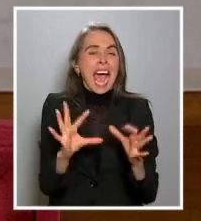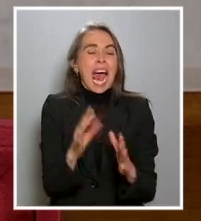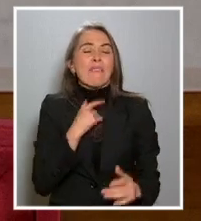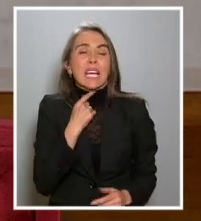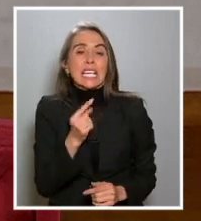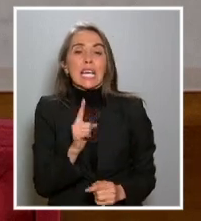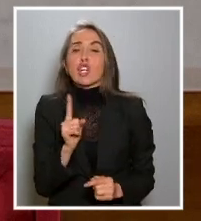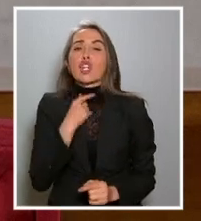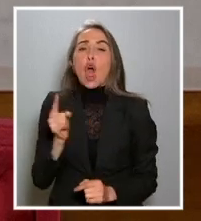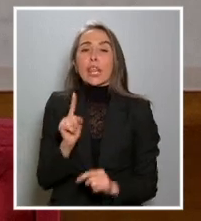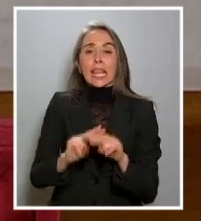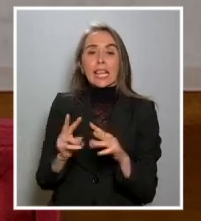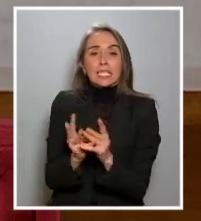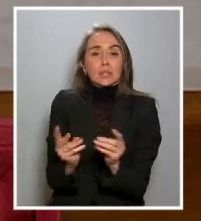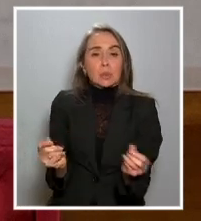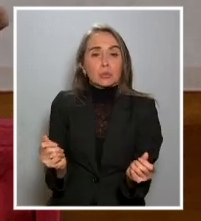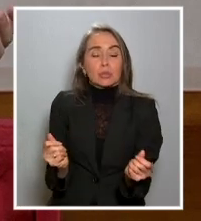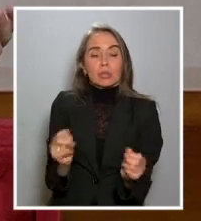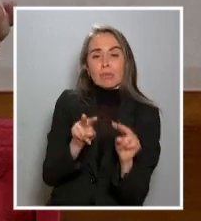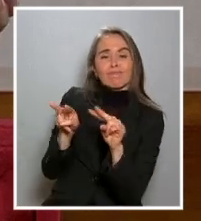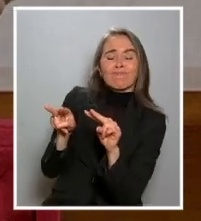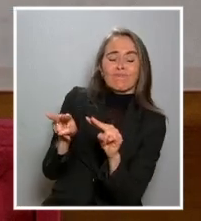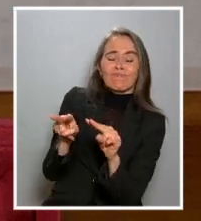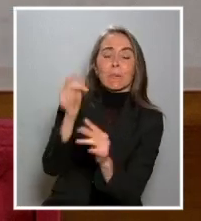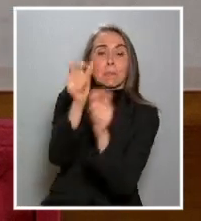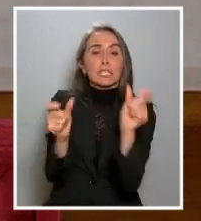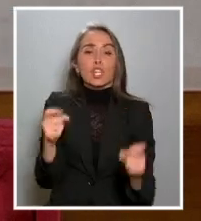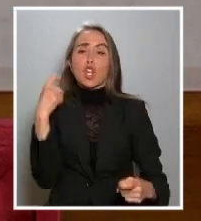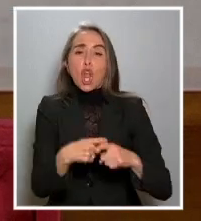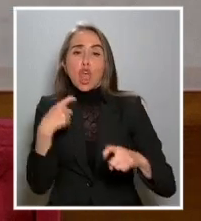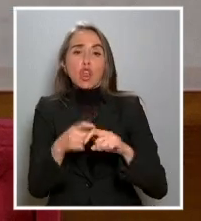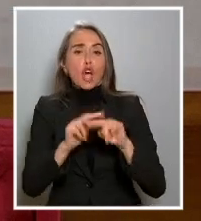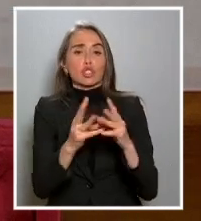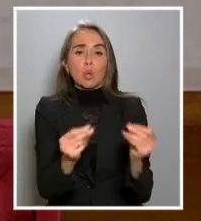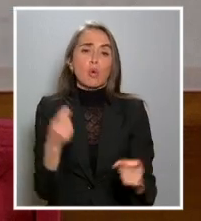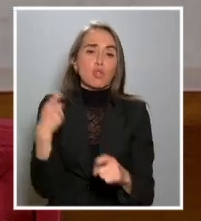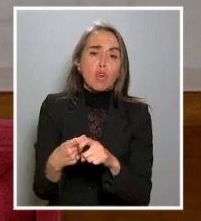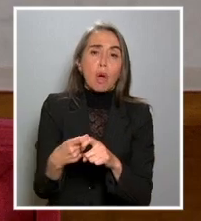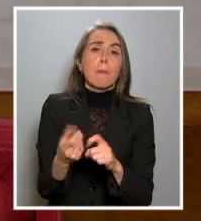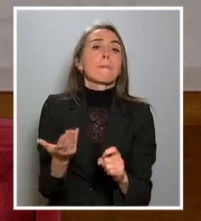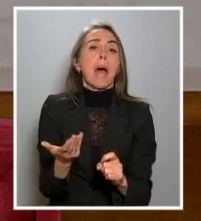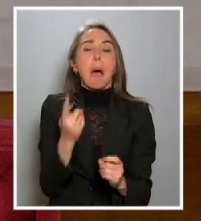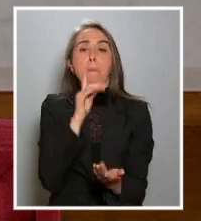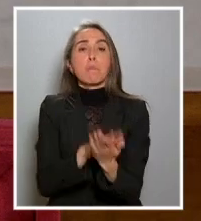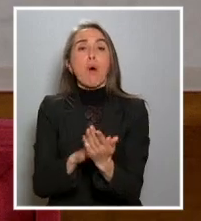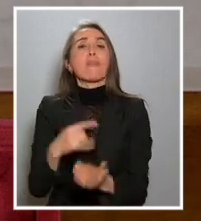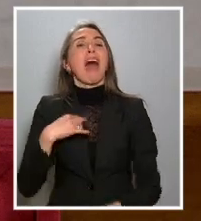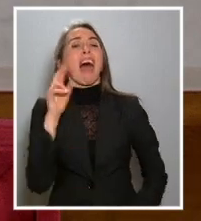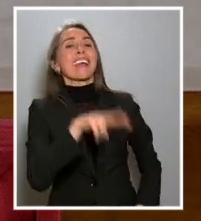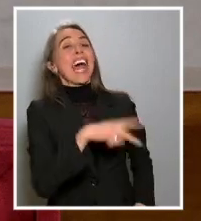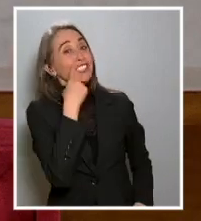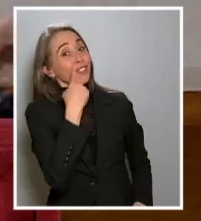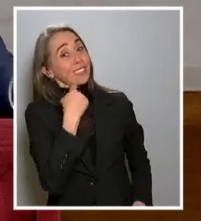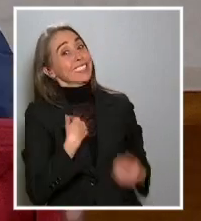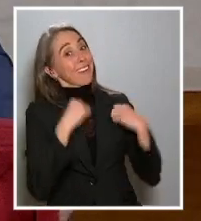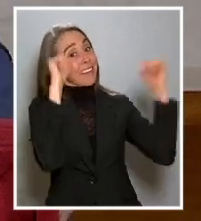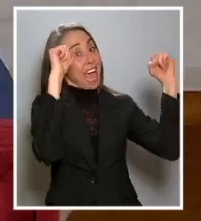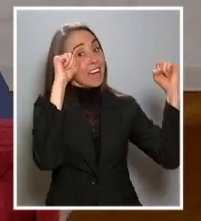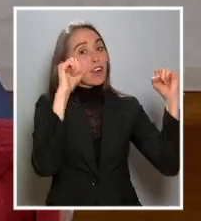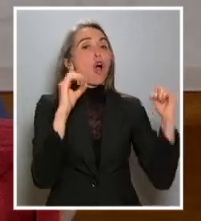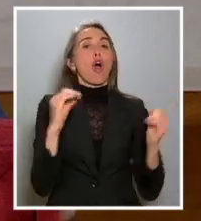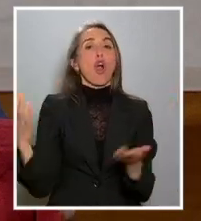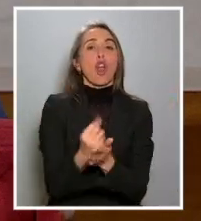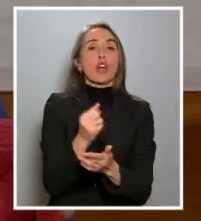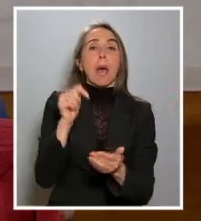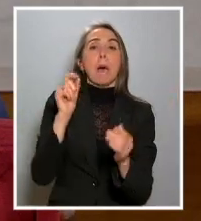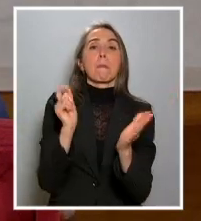no que se resuelvan. A quienes se niegan a encontrar soluciones con el objetivo de probar que tenían razón o para ganar algunos